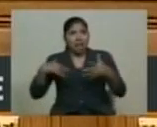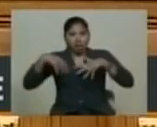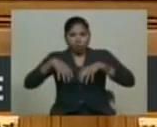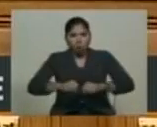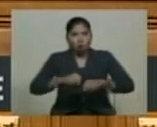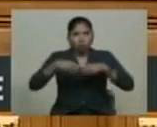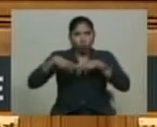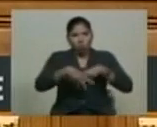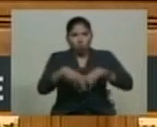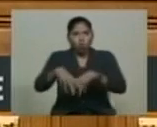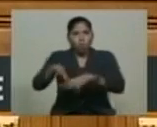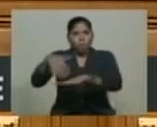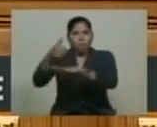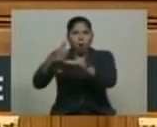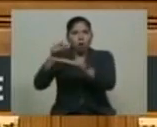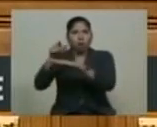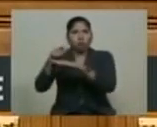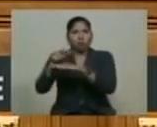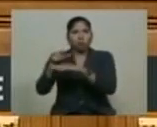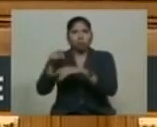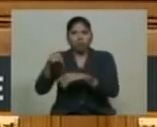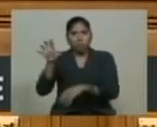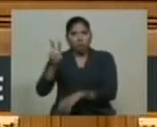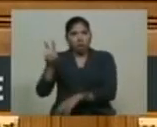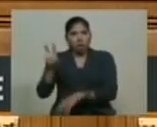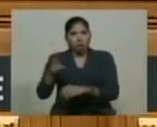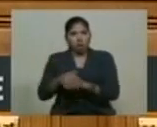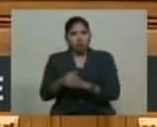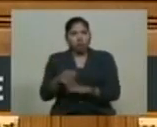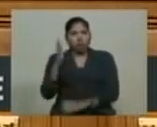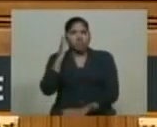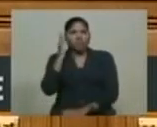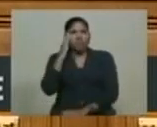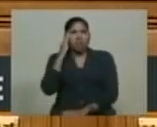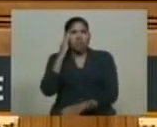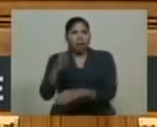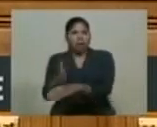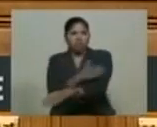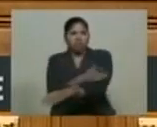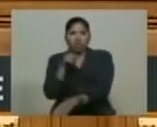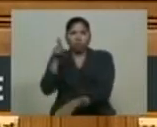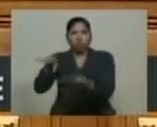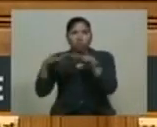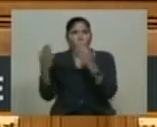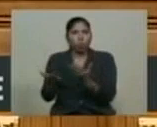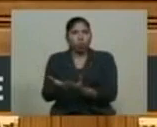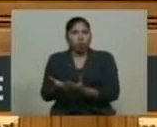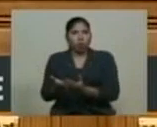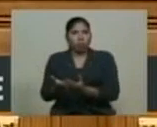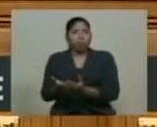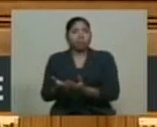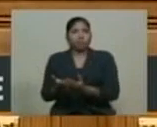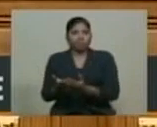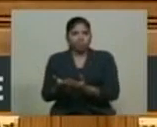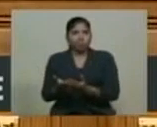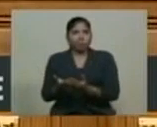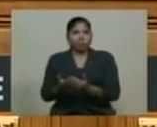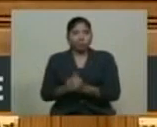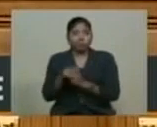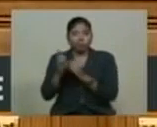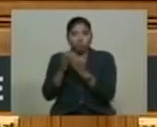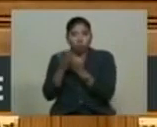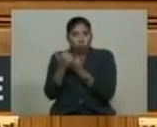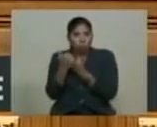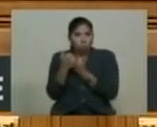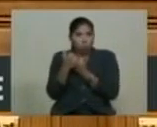patria, la conocieron y la tenían las grandes agencias transnacionales de noticias en su momento y la ocultaron